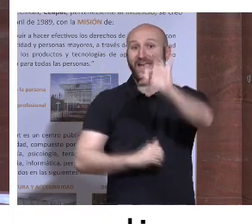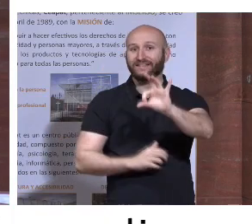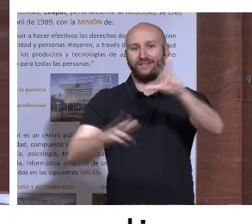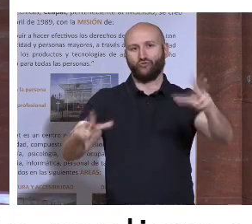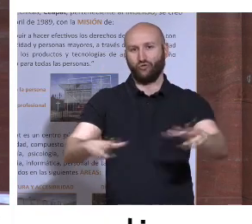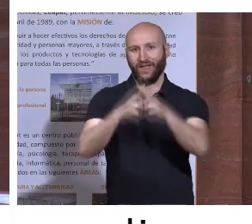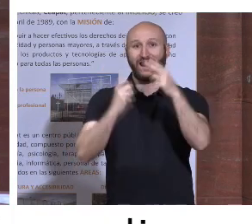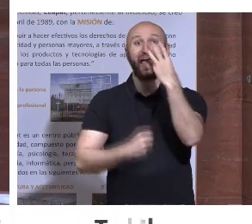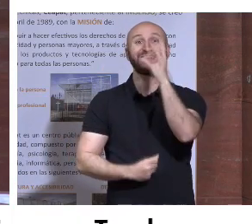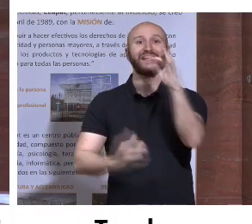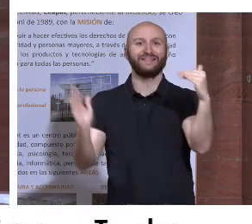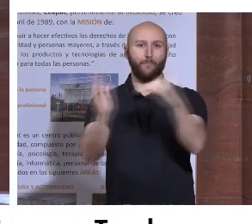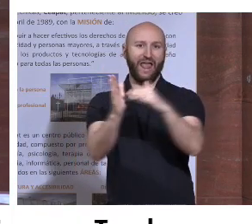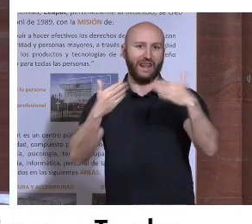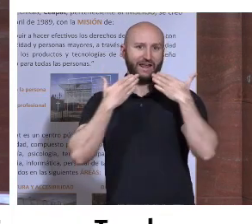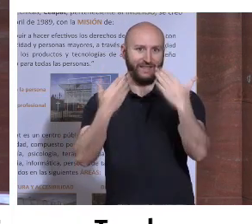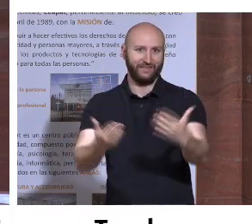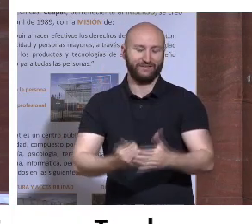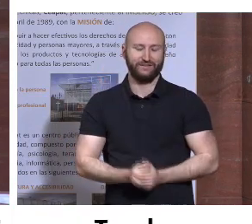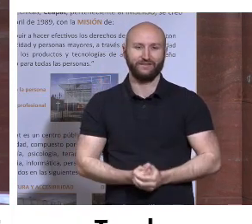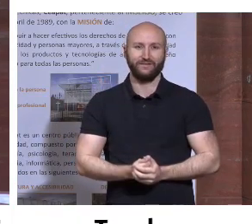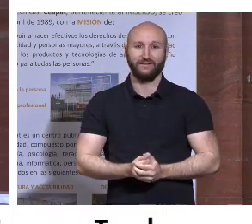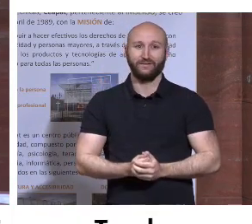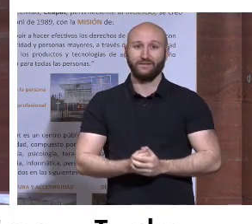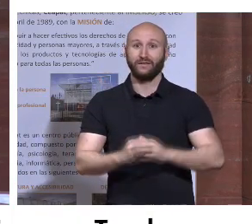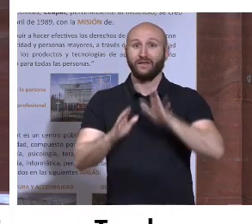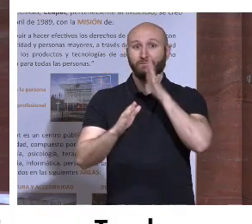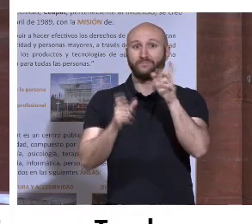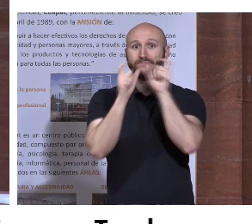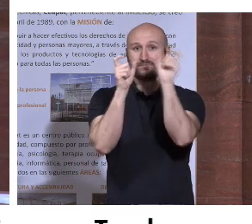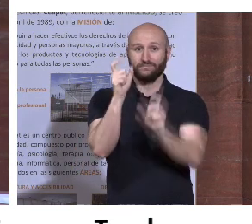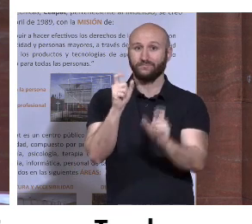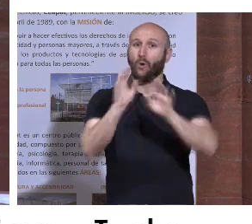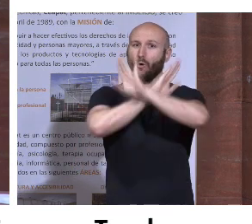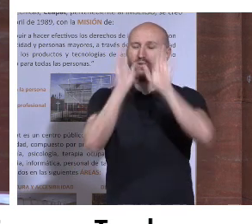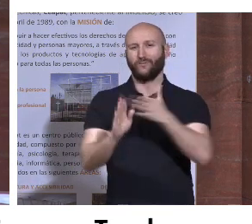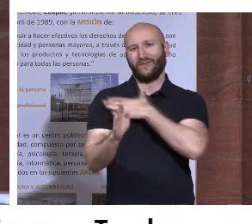30.000 gracias. Aunque estas palabras terminaban aquí, quisiera dejar para el final